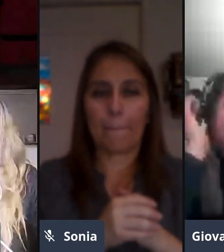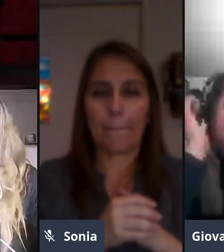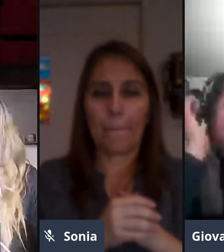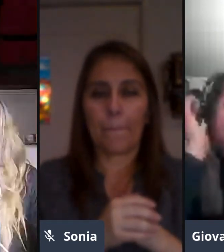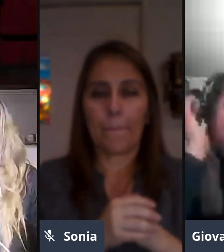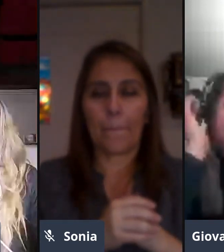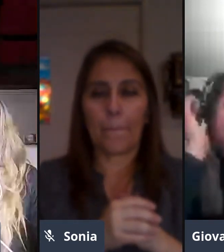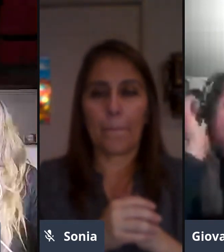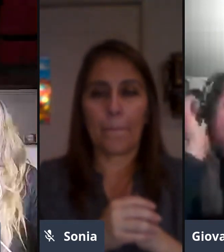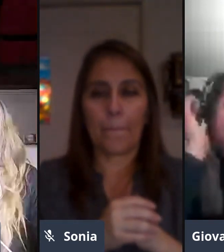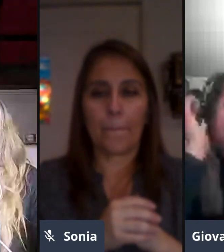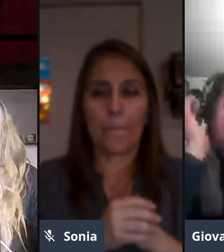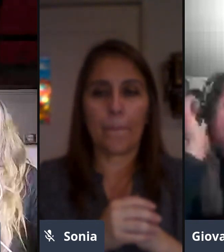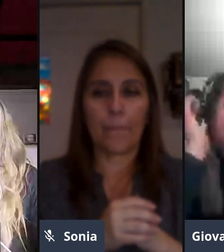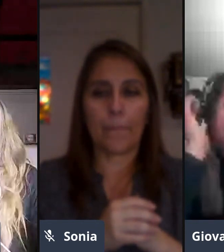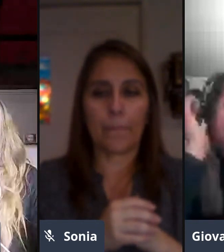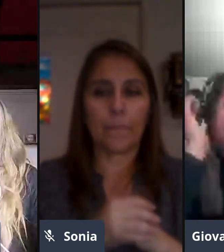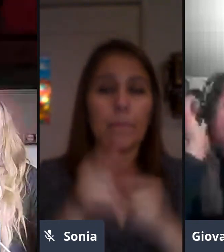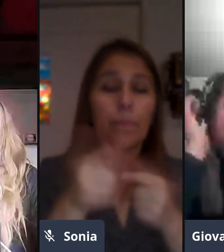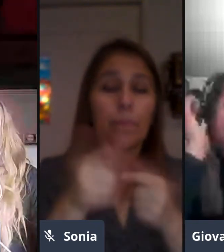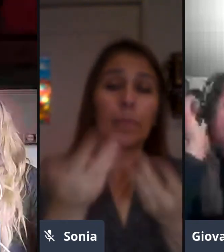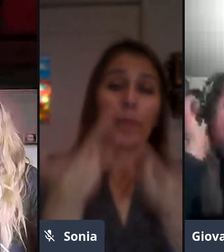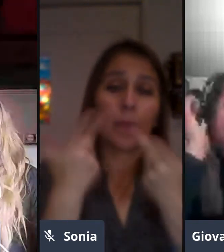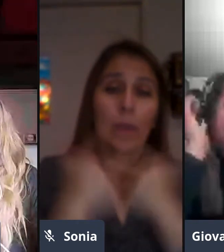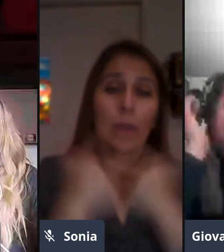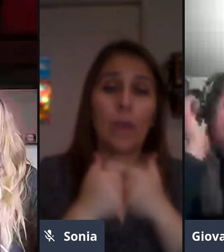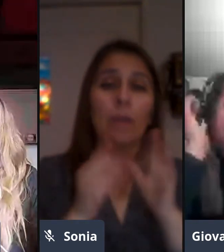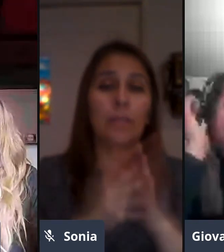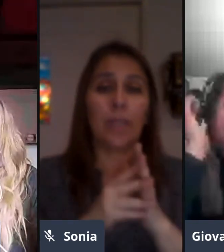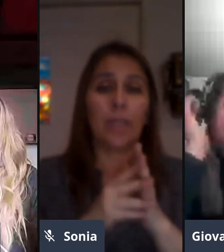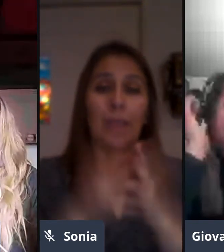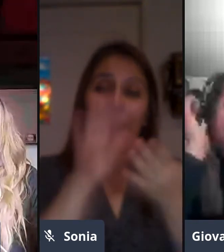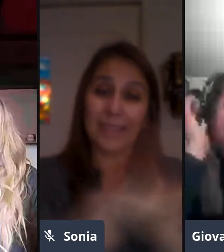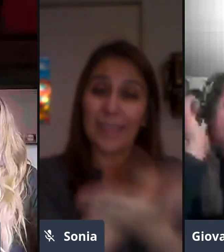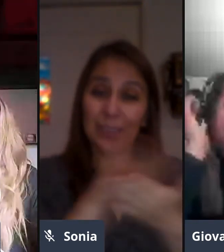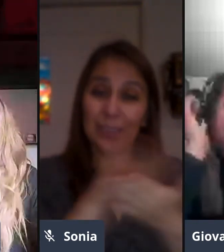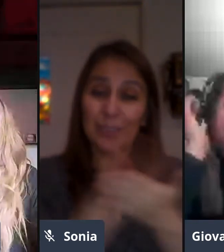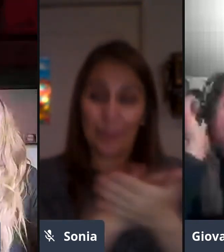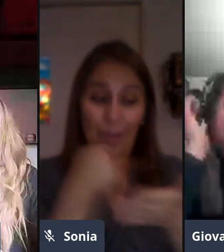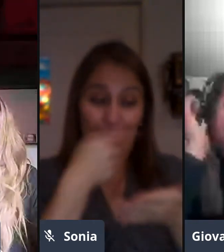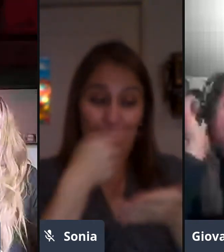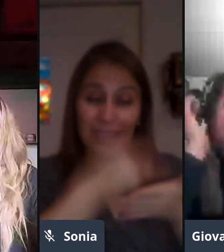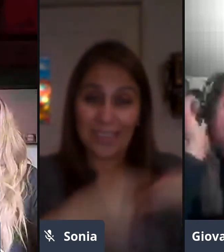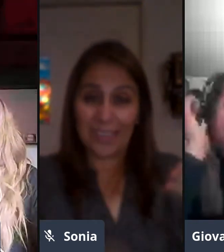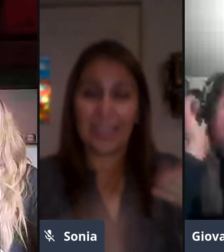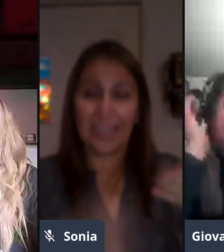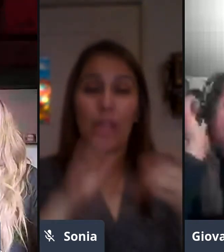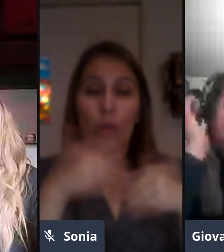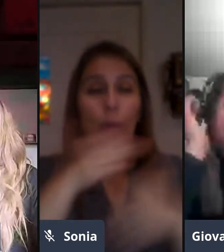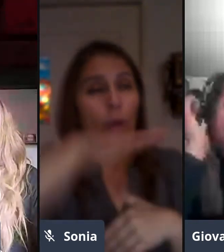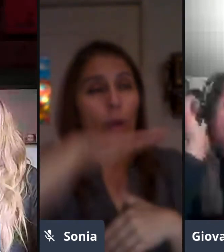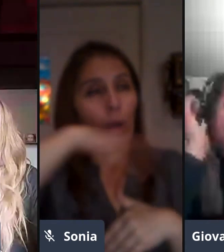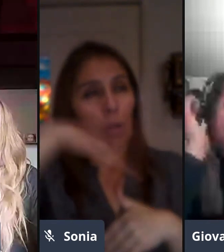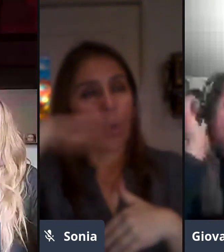nos decías de las letras justamente como por el ritmo se reproducían sin analizarlas